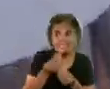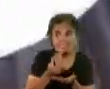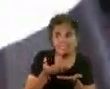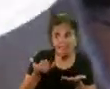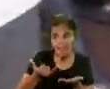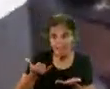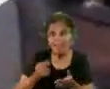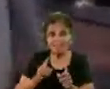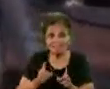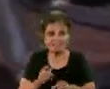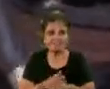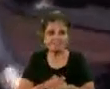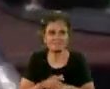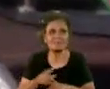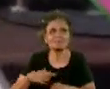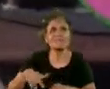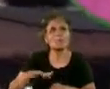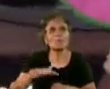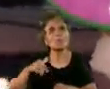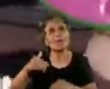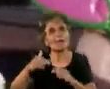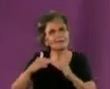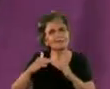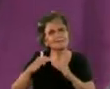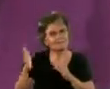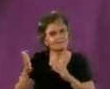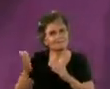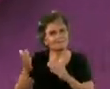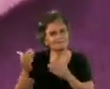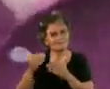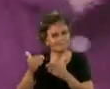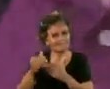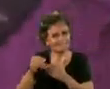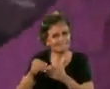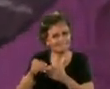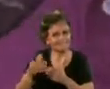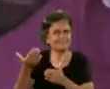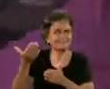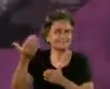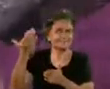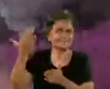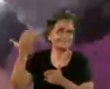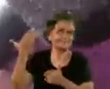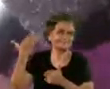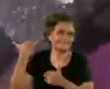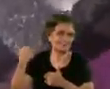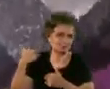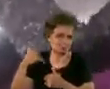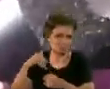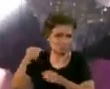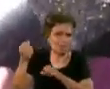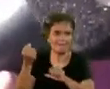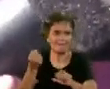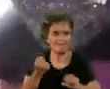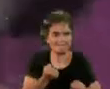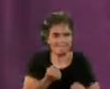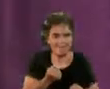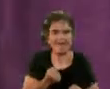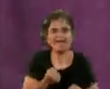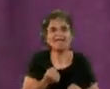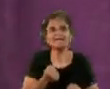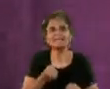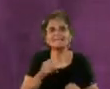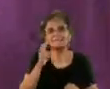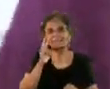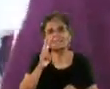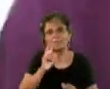lindo. ¿Hace mucho son vecinos de esta zona? Sí, sí, sí. Bueno, imagino que vieron todo el proceso del cambio del parque, cómo ha ido evolucionando,